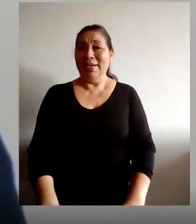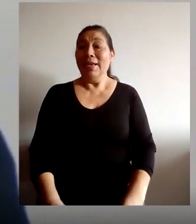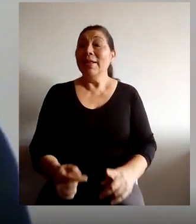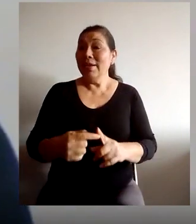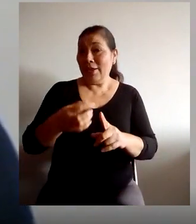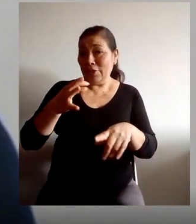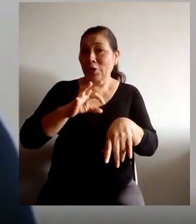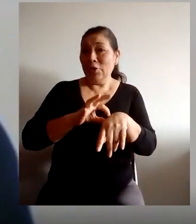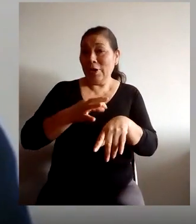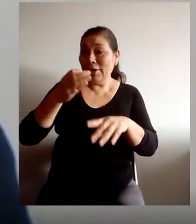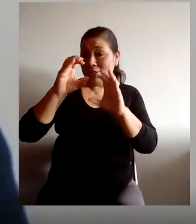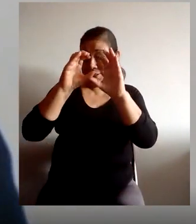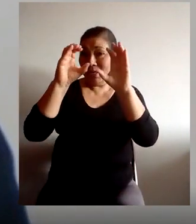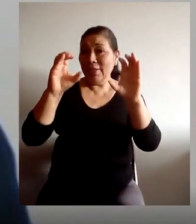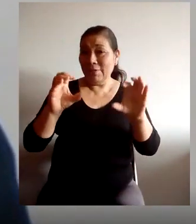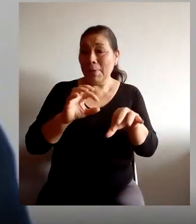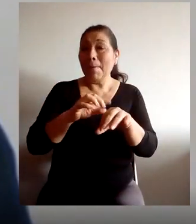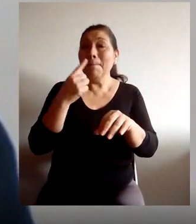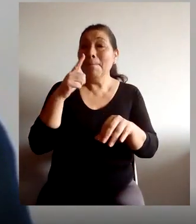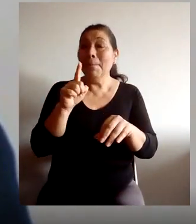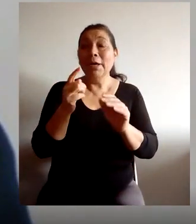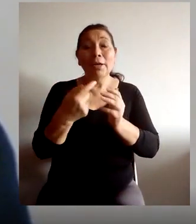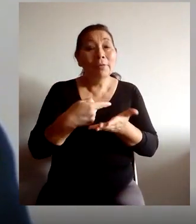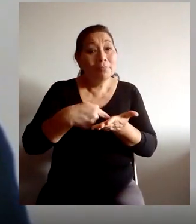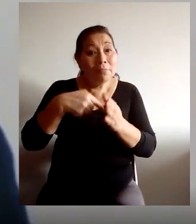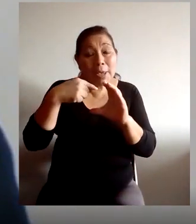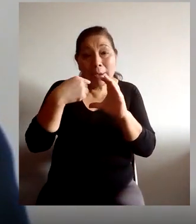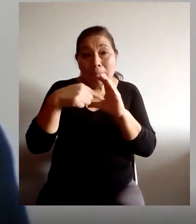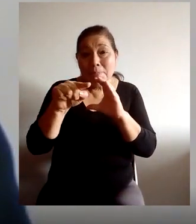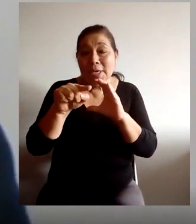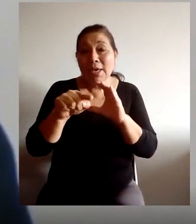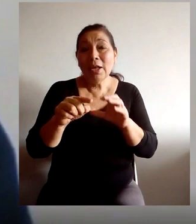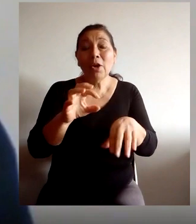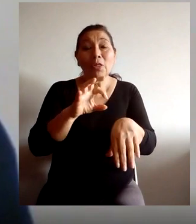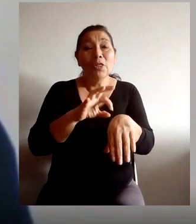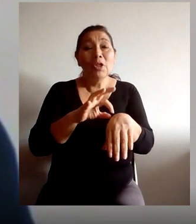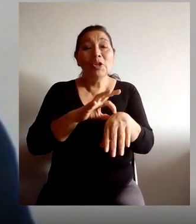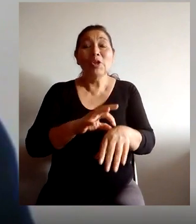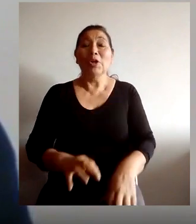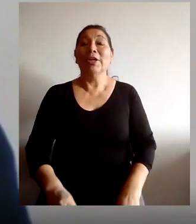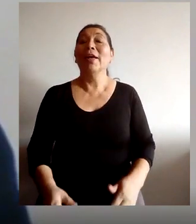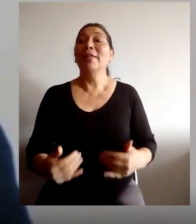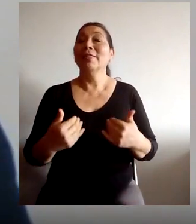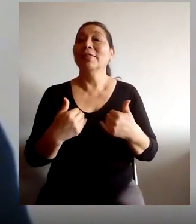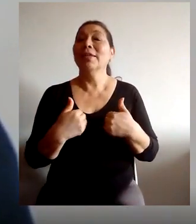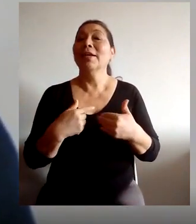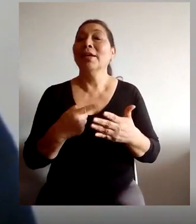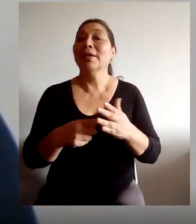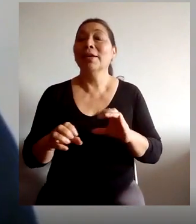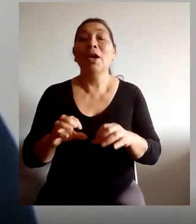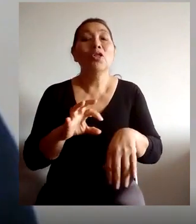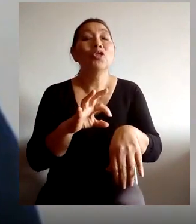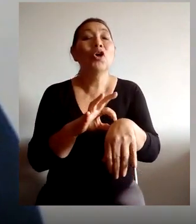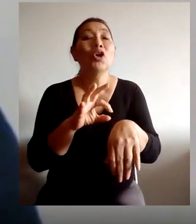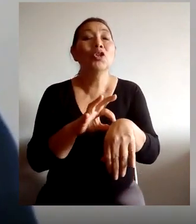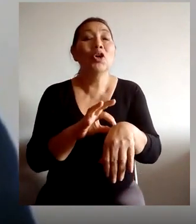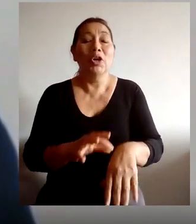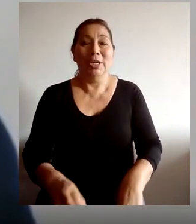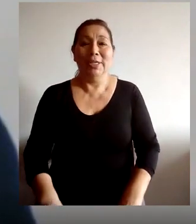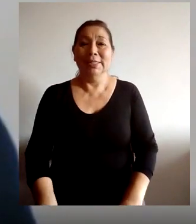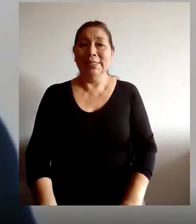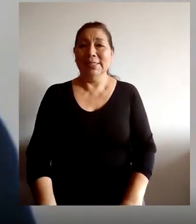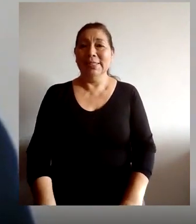médicos tienen que ser realizados por médicos que efectivamente cumplan con estos estándares. Para